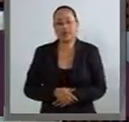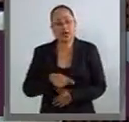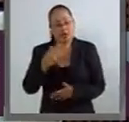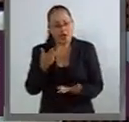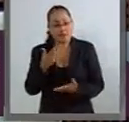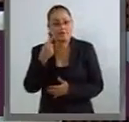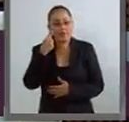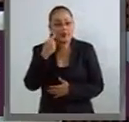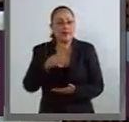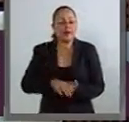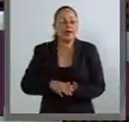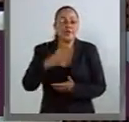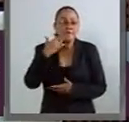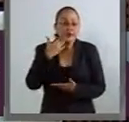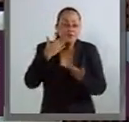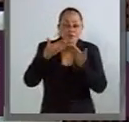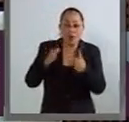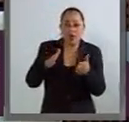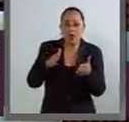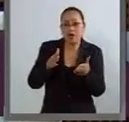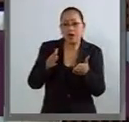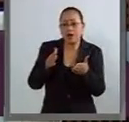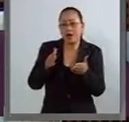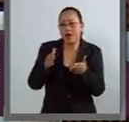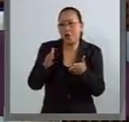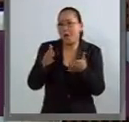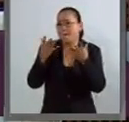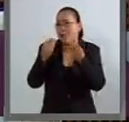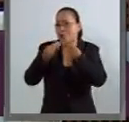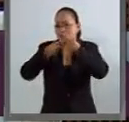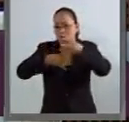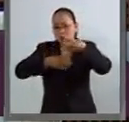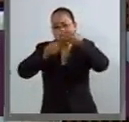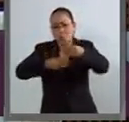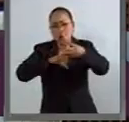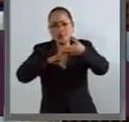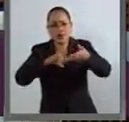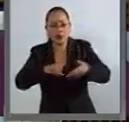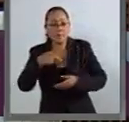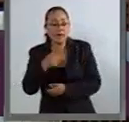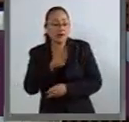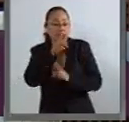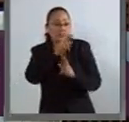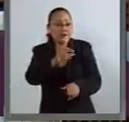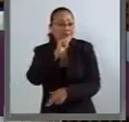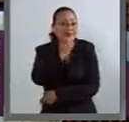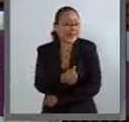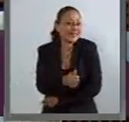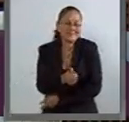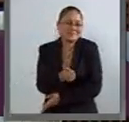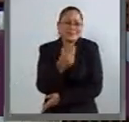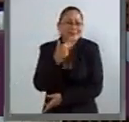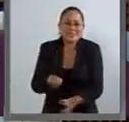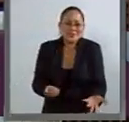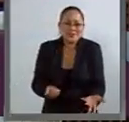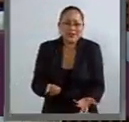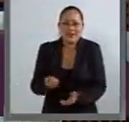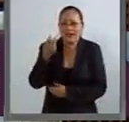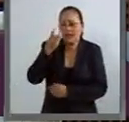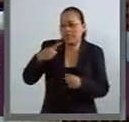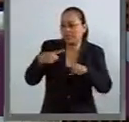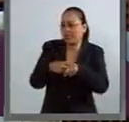abrir tu Facebook, que te posteen 1000 comentarios y que no le contestes a la gente. Ahí sí podría